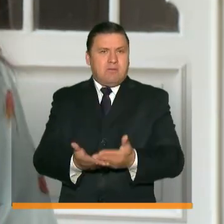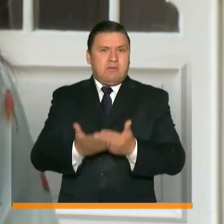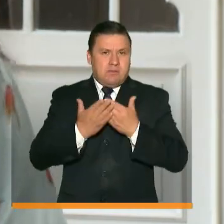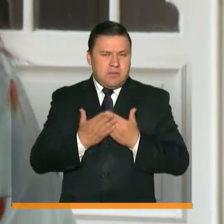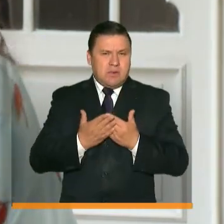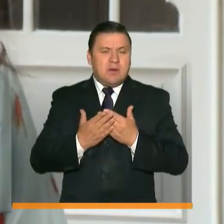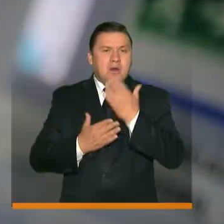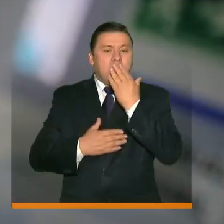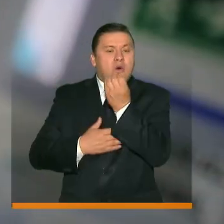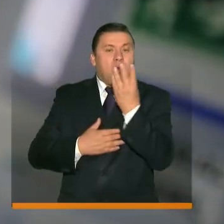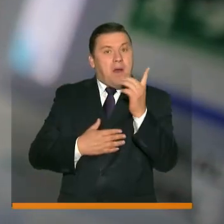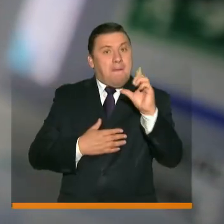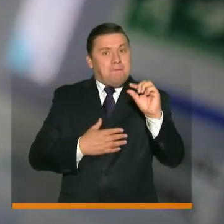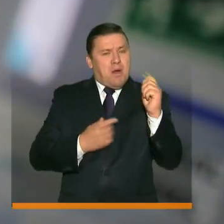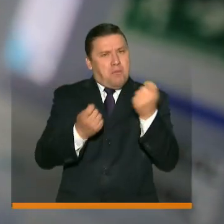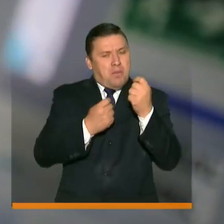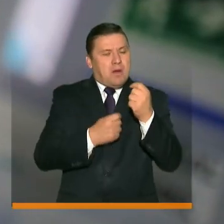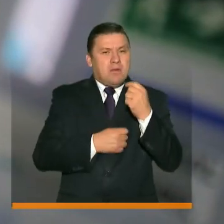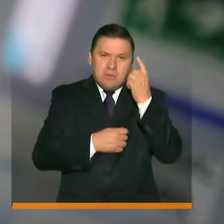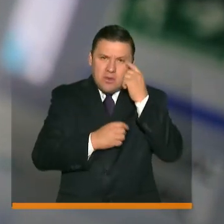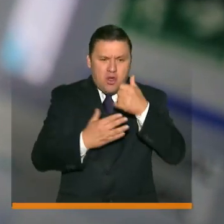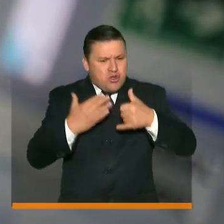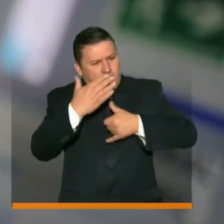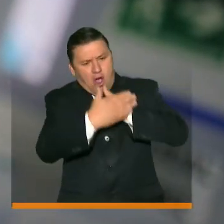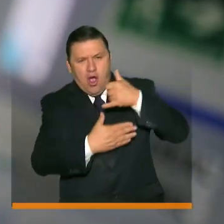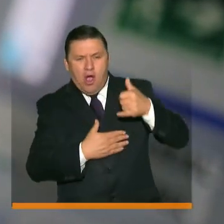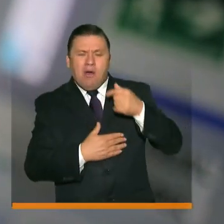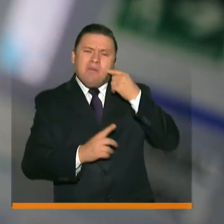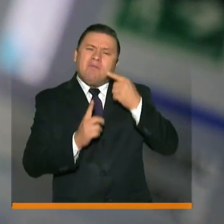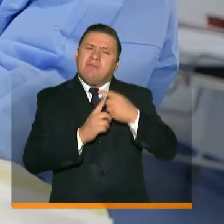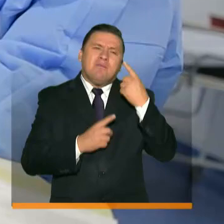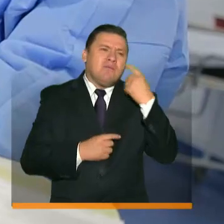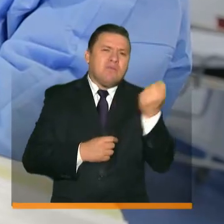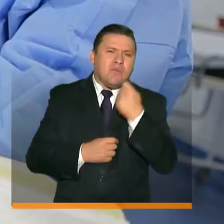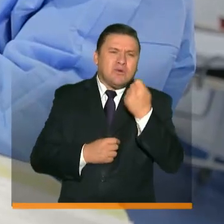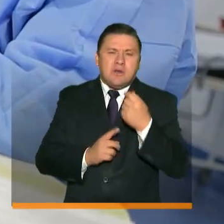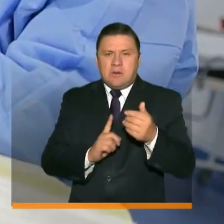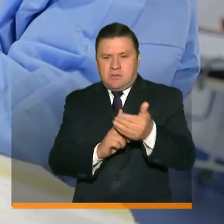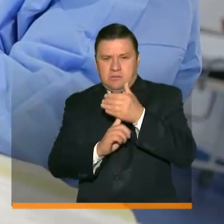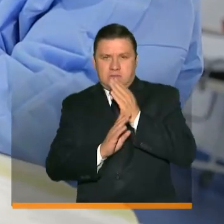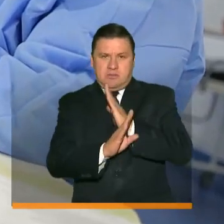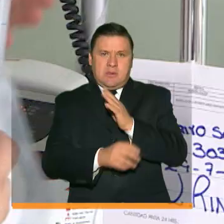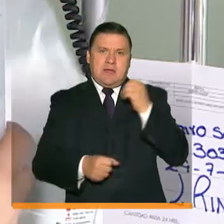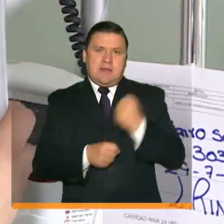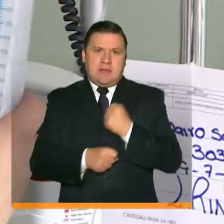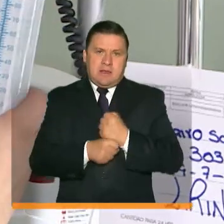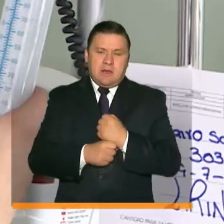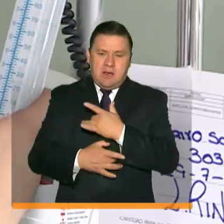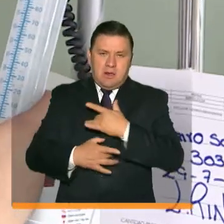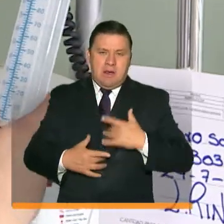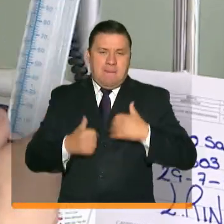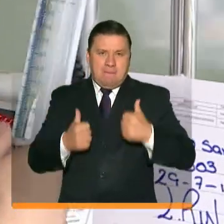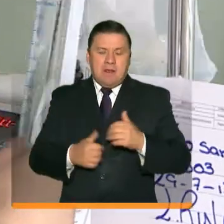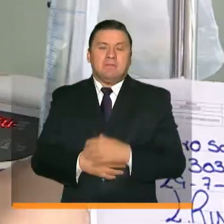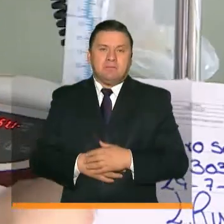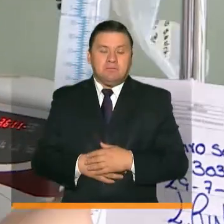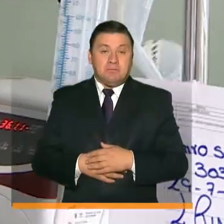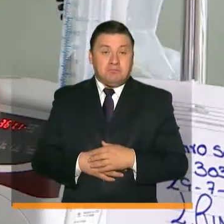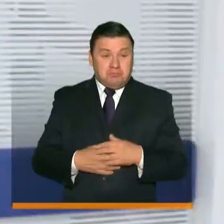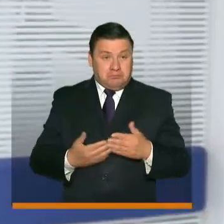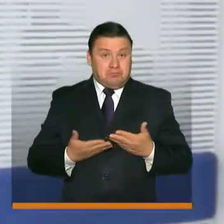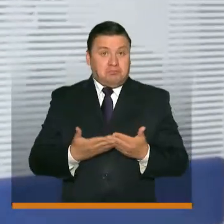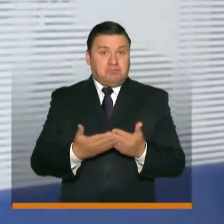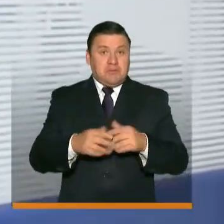unas tarifas preferenciales a lo largo y ancho del país y lo que buscamos es proteger a los trabajadores del sector salud. Se les va a